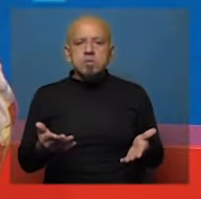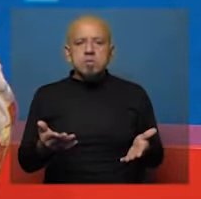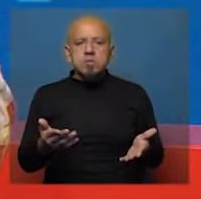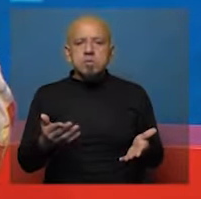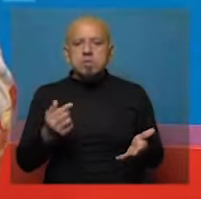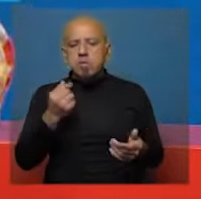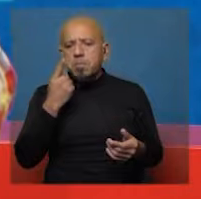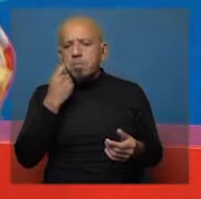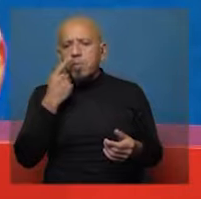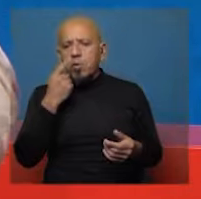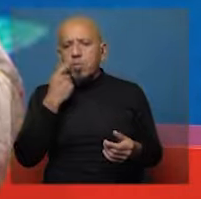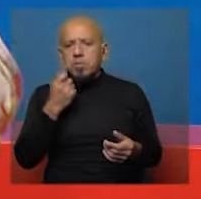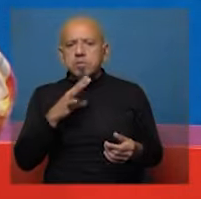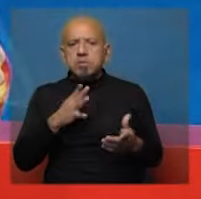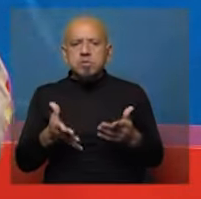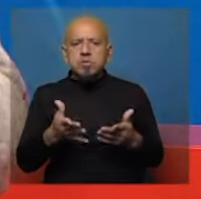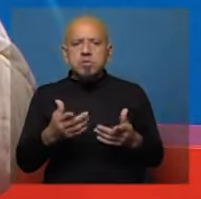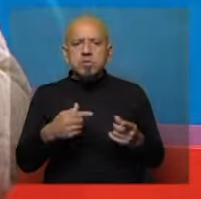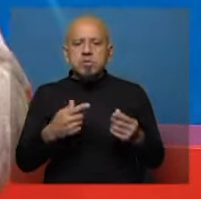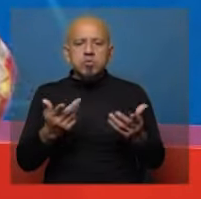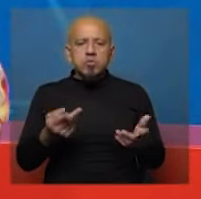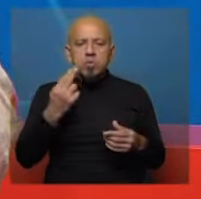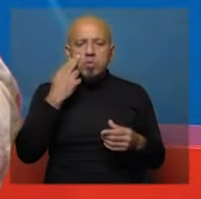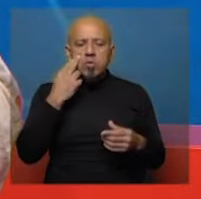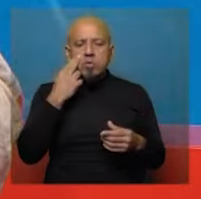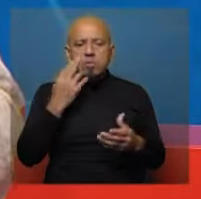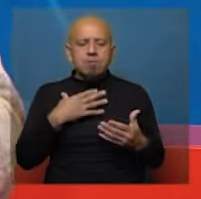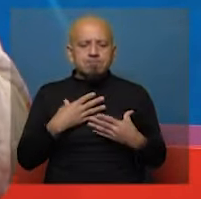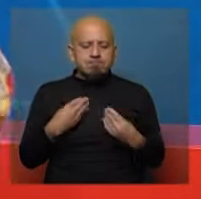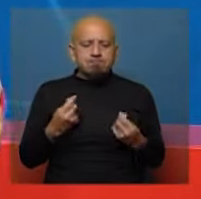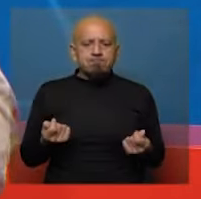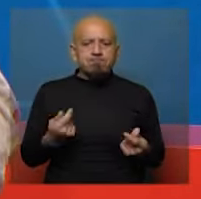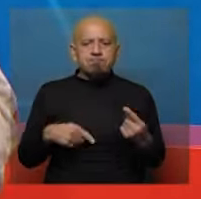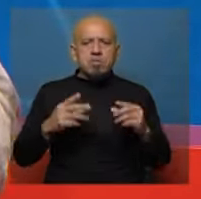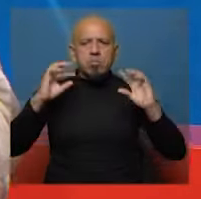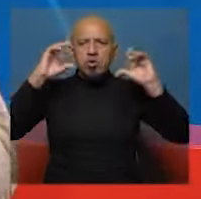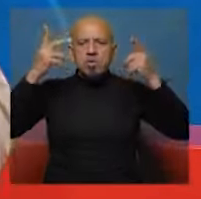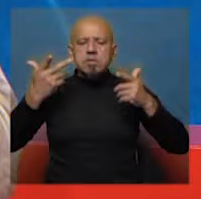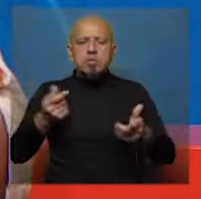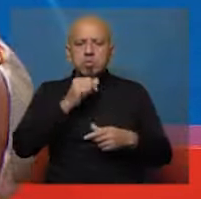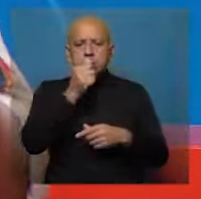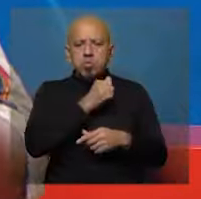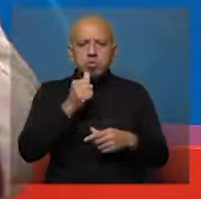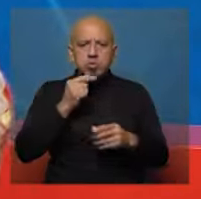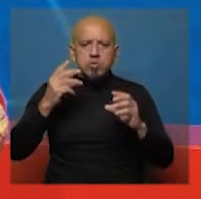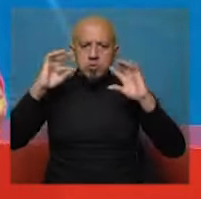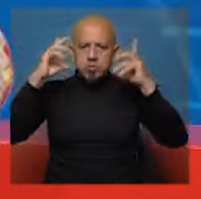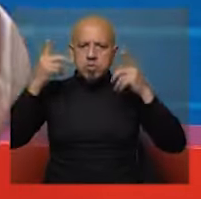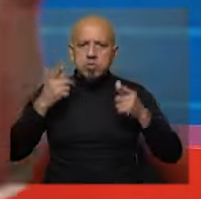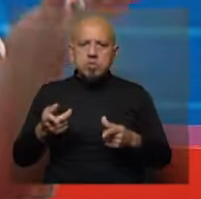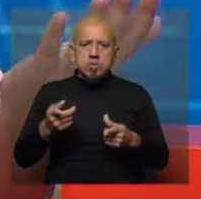Este que tiende a resolver sus problemas o su insatisfacción con violencia y con violencia